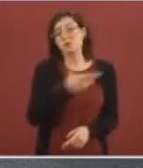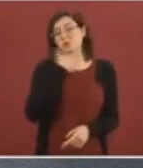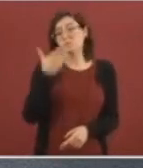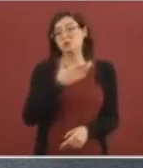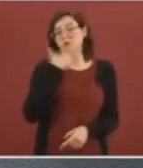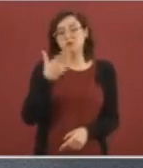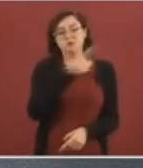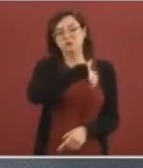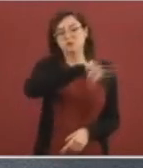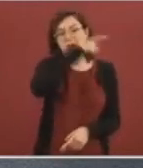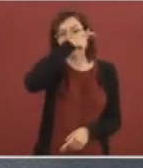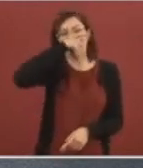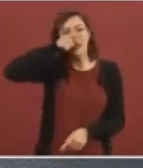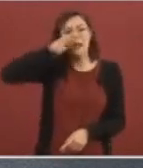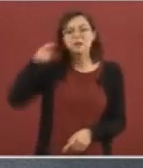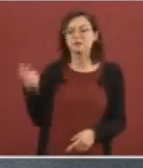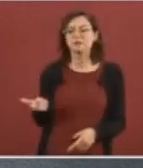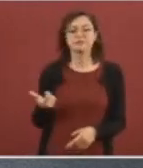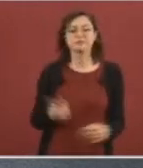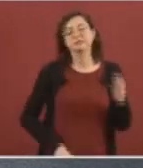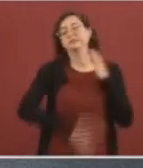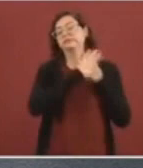oposición ambiciosa,